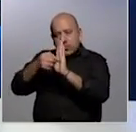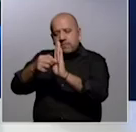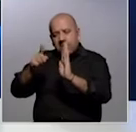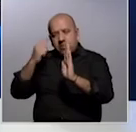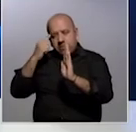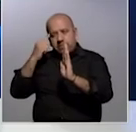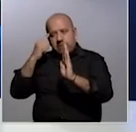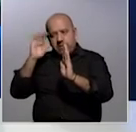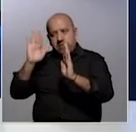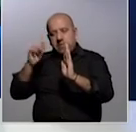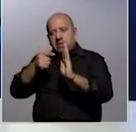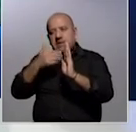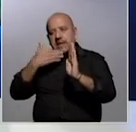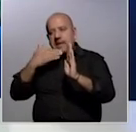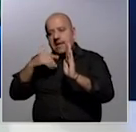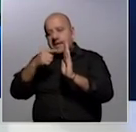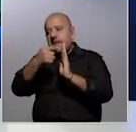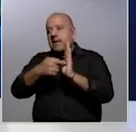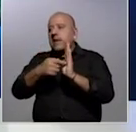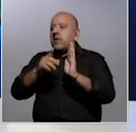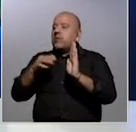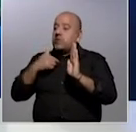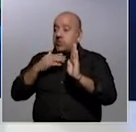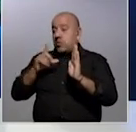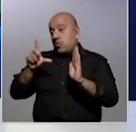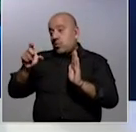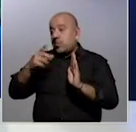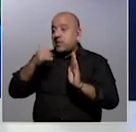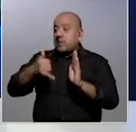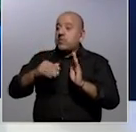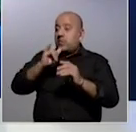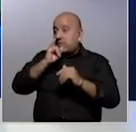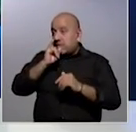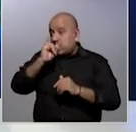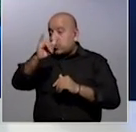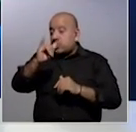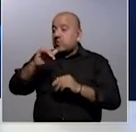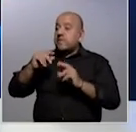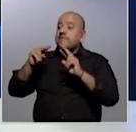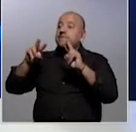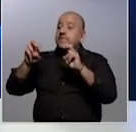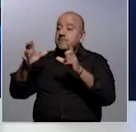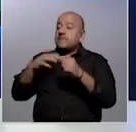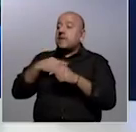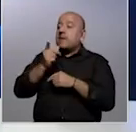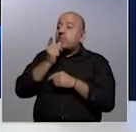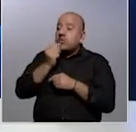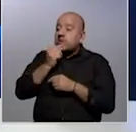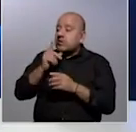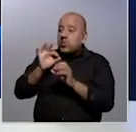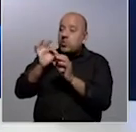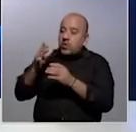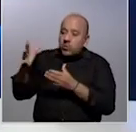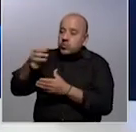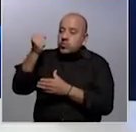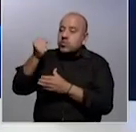vamos a entenderlo obviamente tenemos denuncias que vinculan la integridad física y maltrato policial o abusos